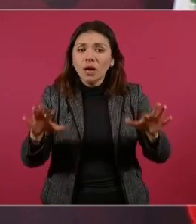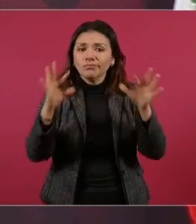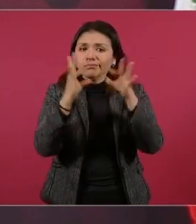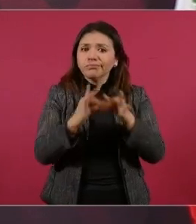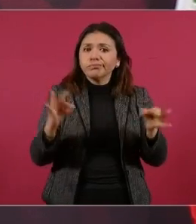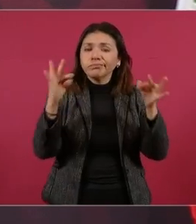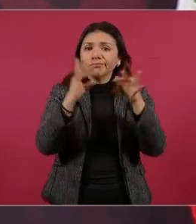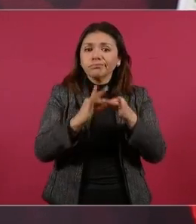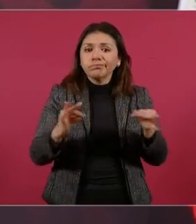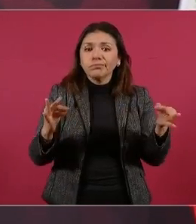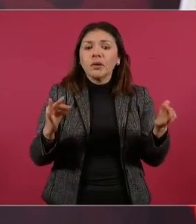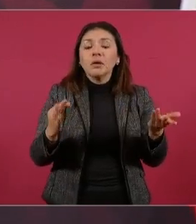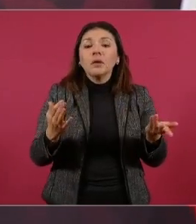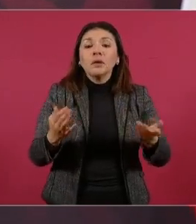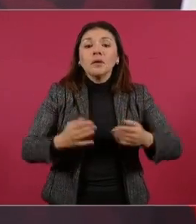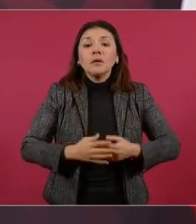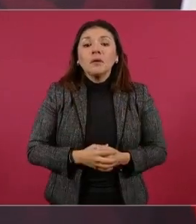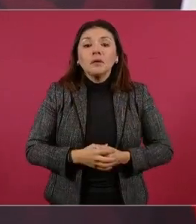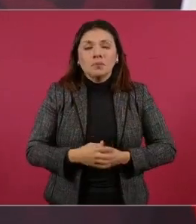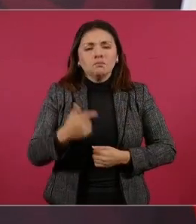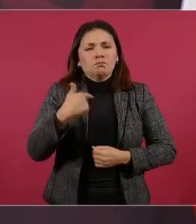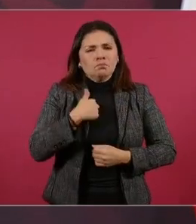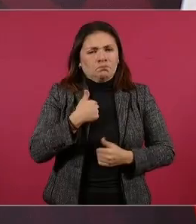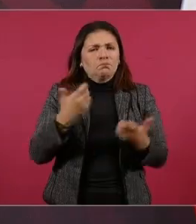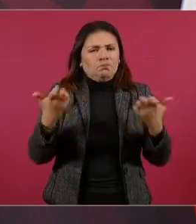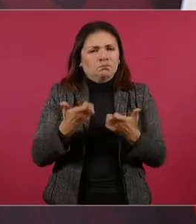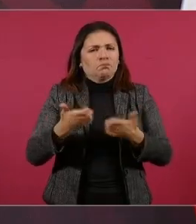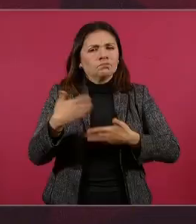informar y vamos a